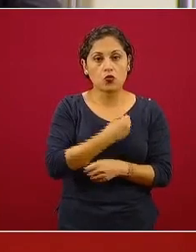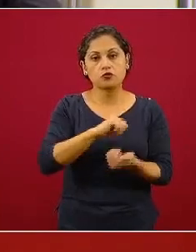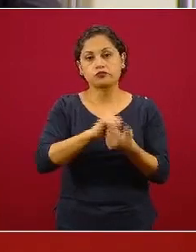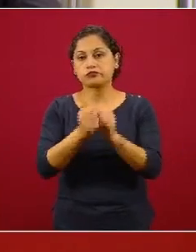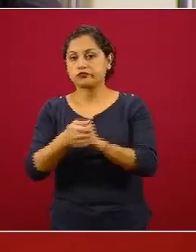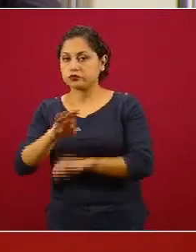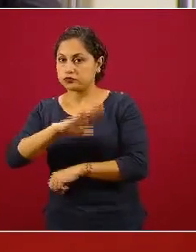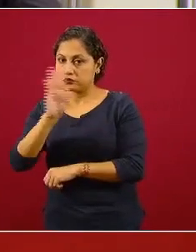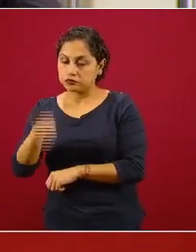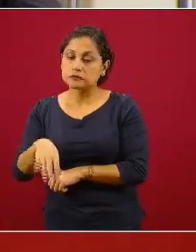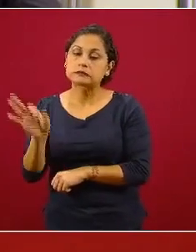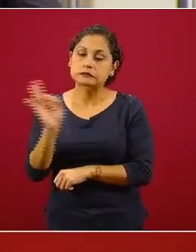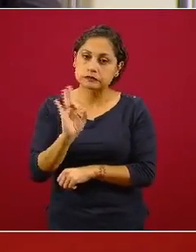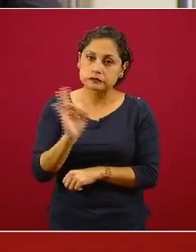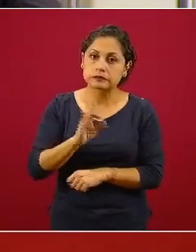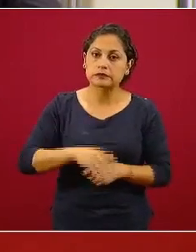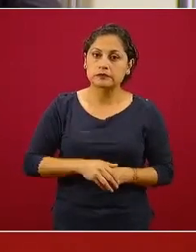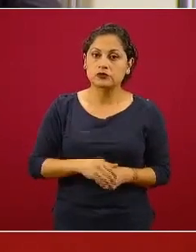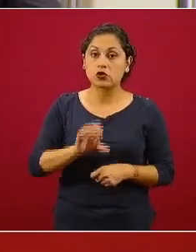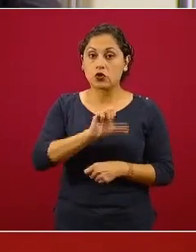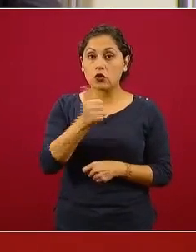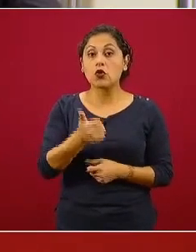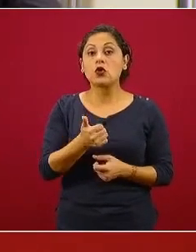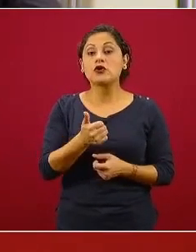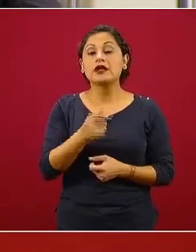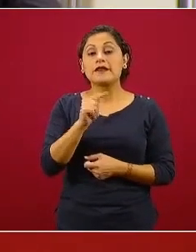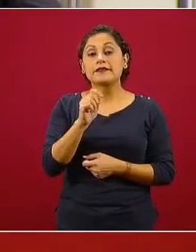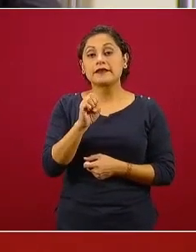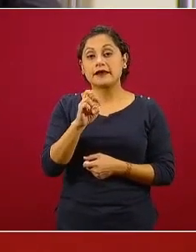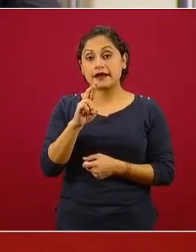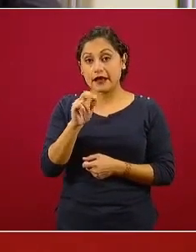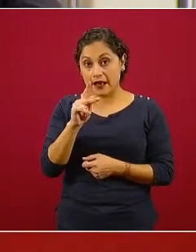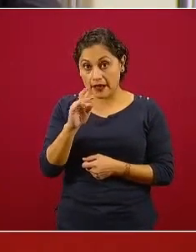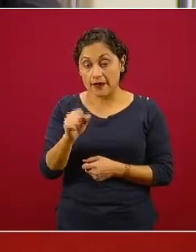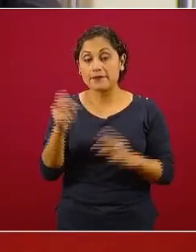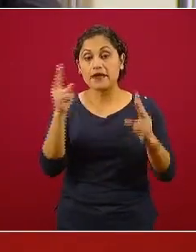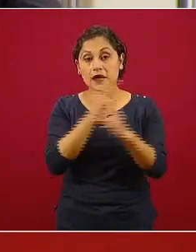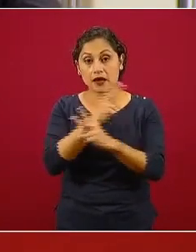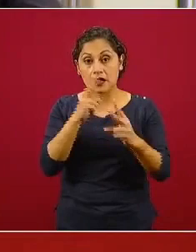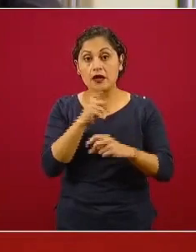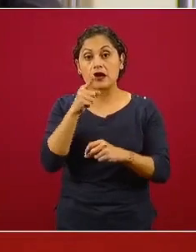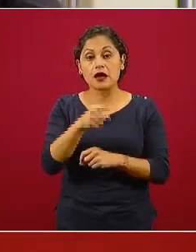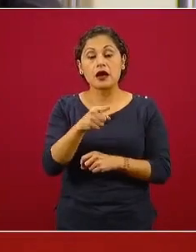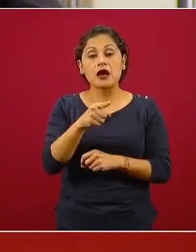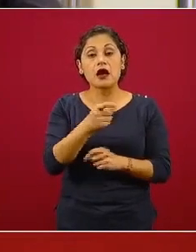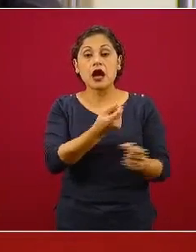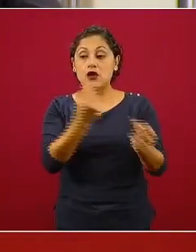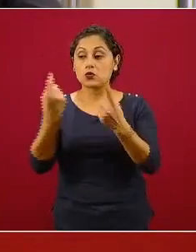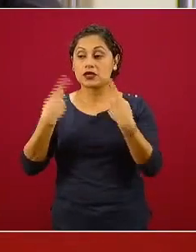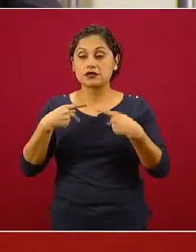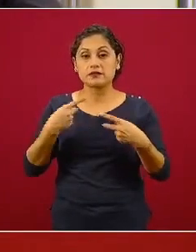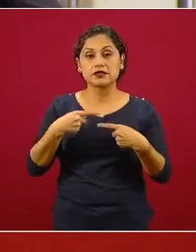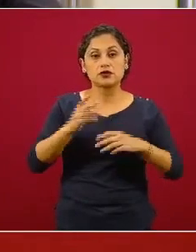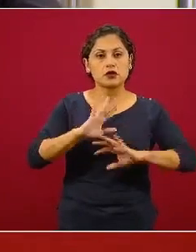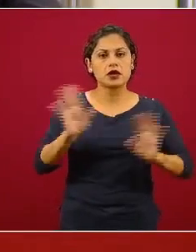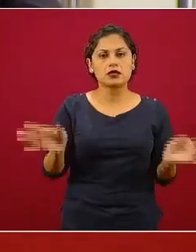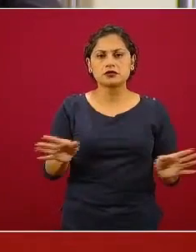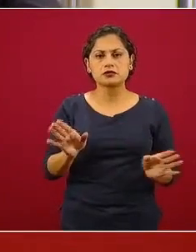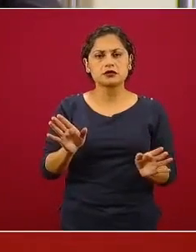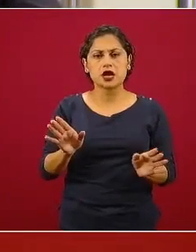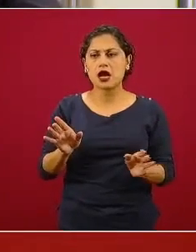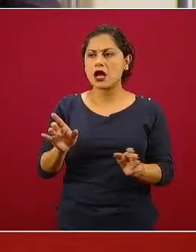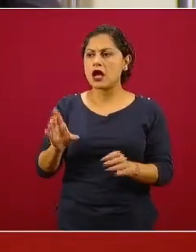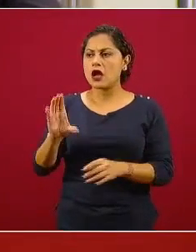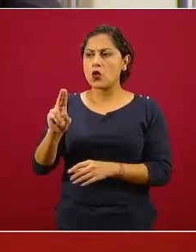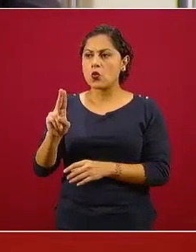fisioterapia respiratoria trabaja en un seguimiento a los pacientes que se les ha dado de alta de las unidades de cuidados